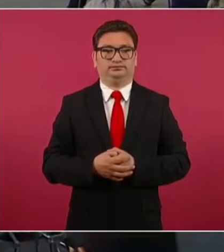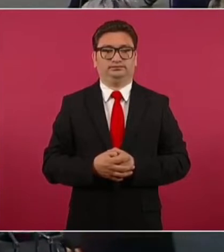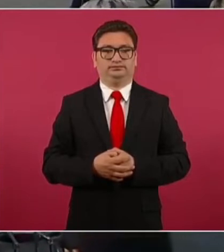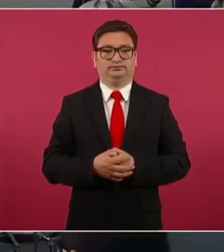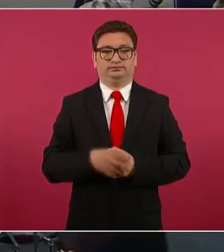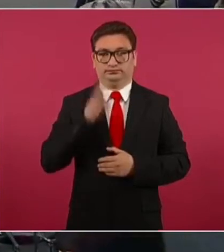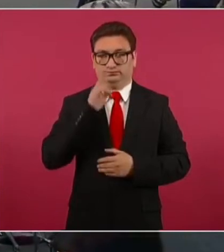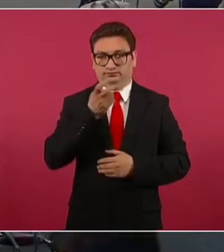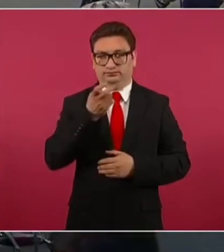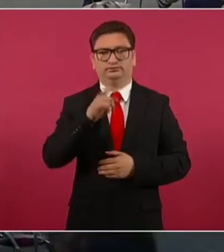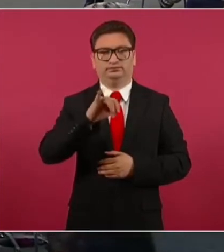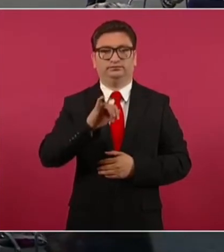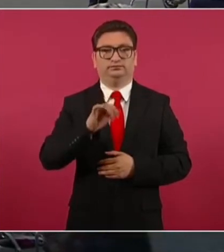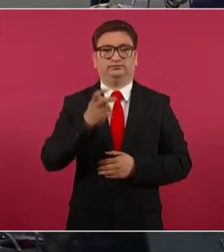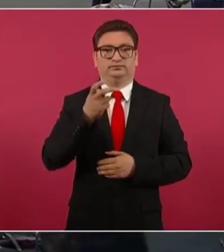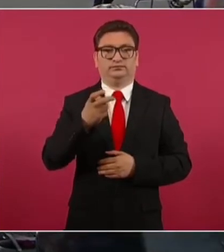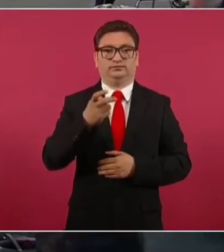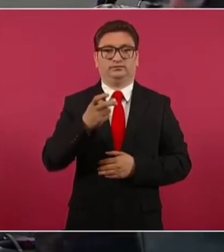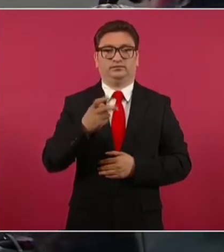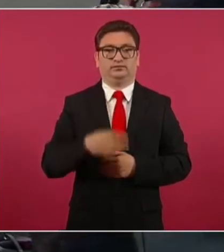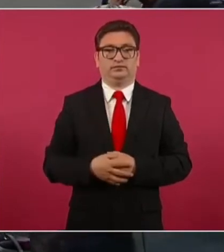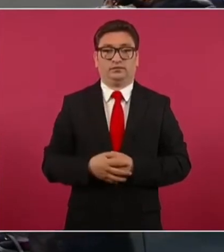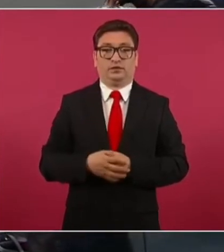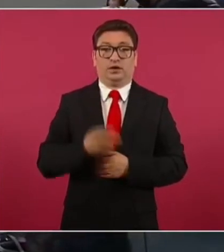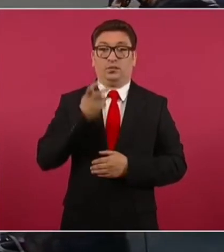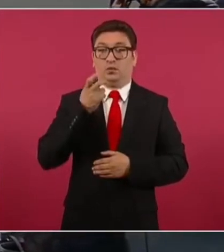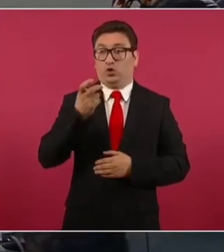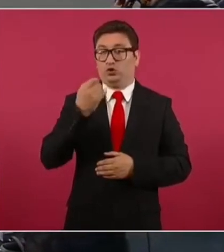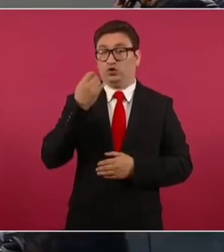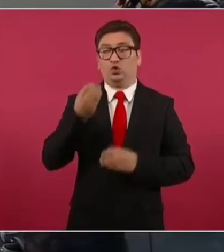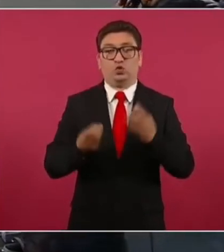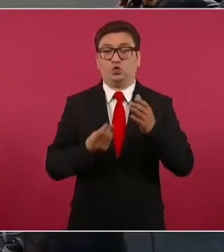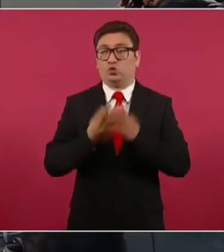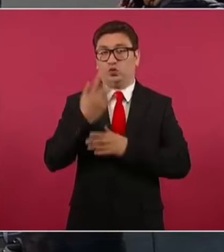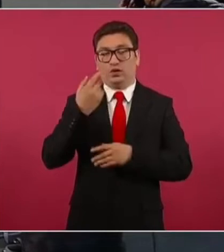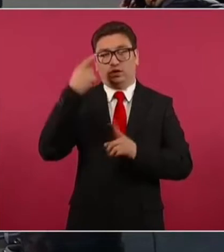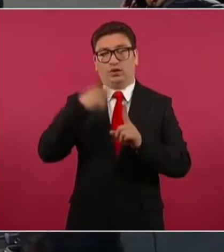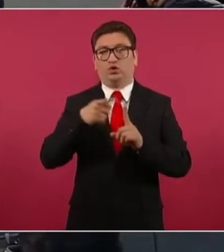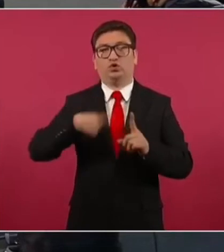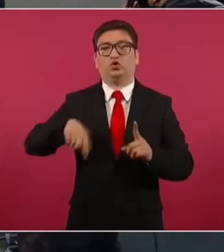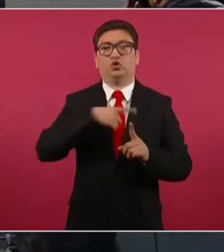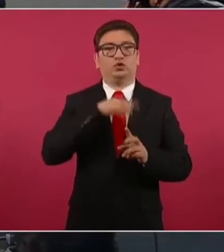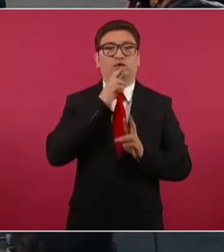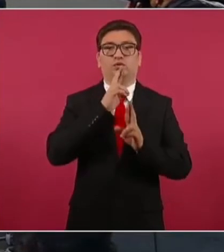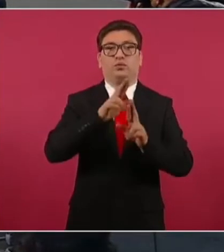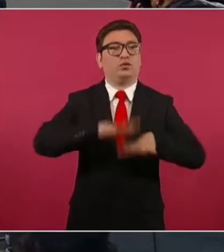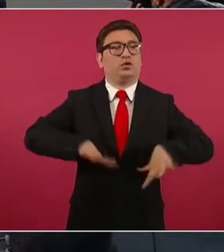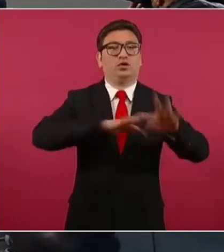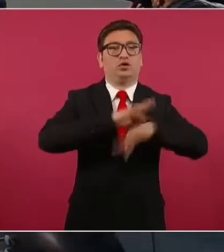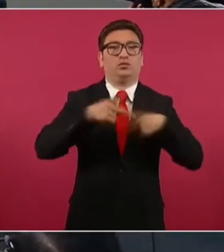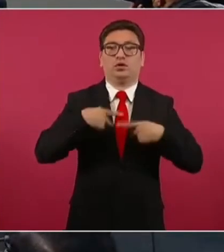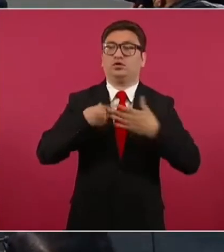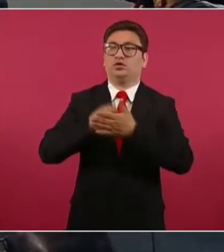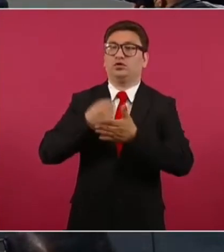Sí, con esta nueva concepción estamos respondiendo a la justificada exigencia social